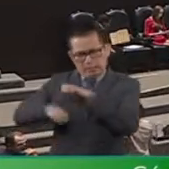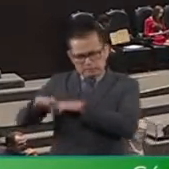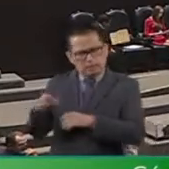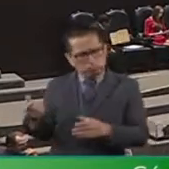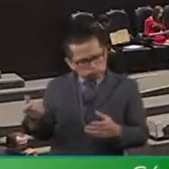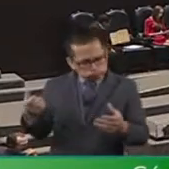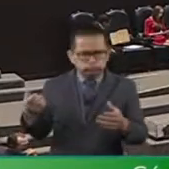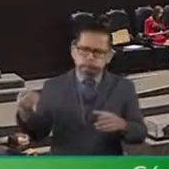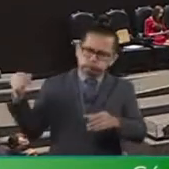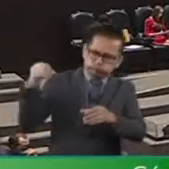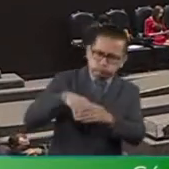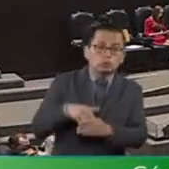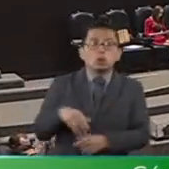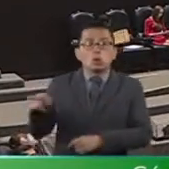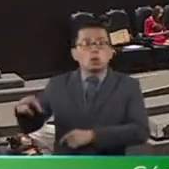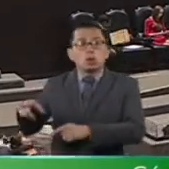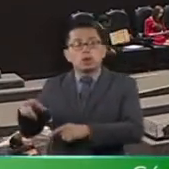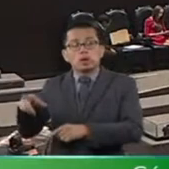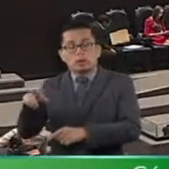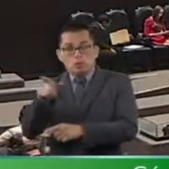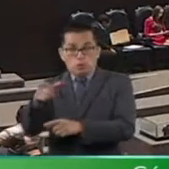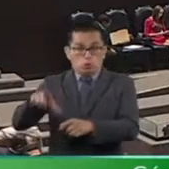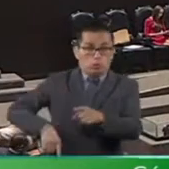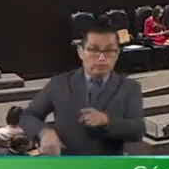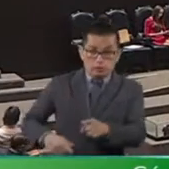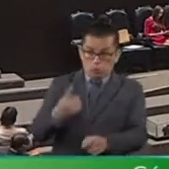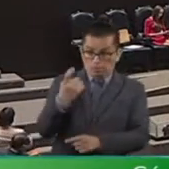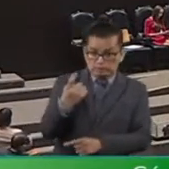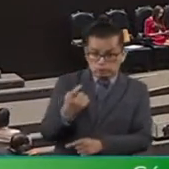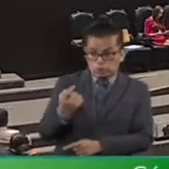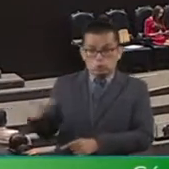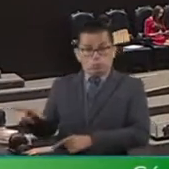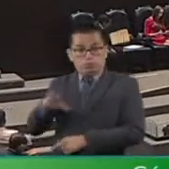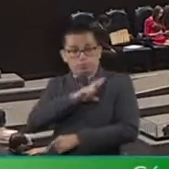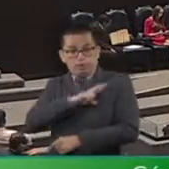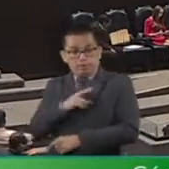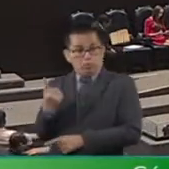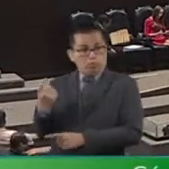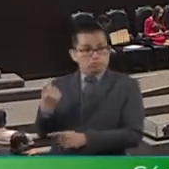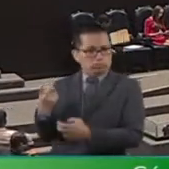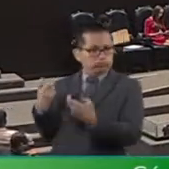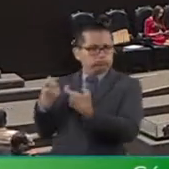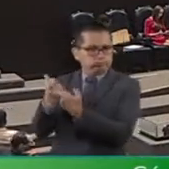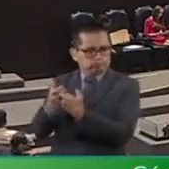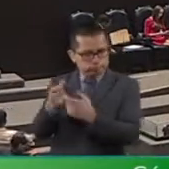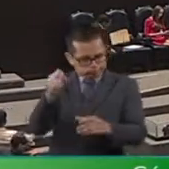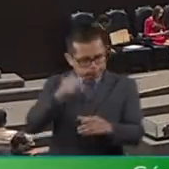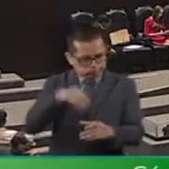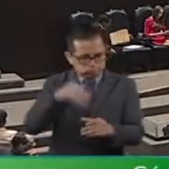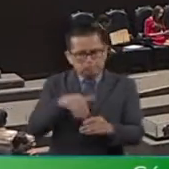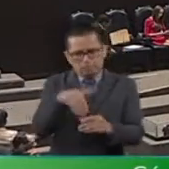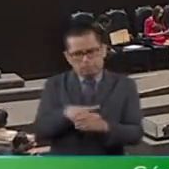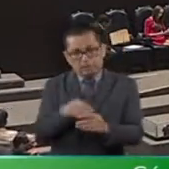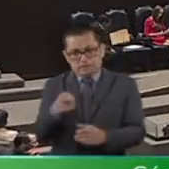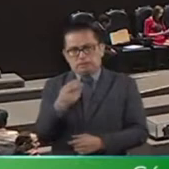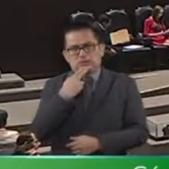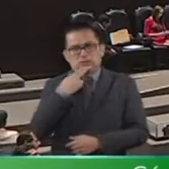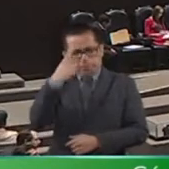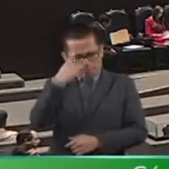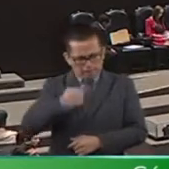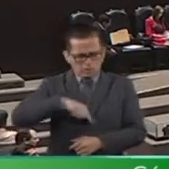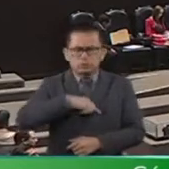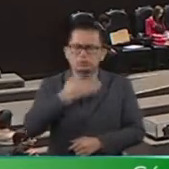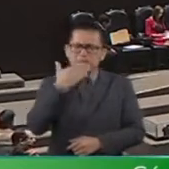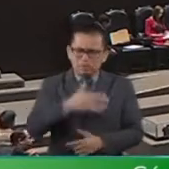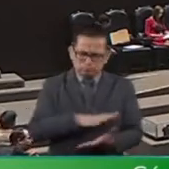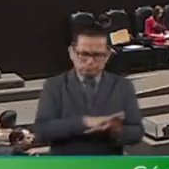gobierno, que ponga un peso la iniciativa privada. Con esto sí vamos a lograr, compañeros, la tan anhelada transición energética, la